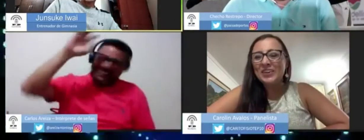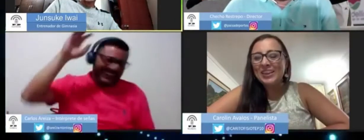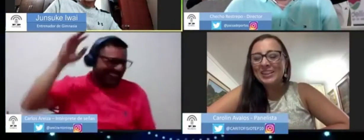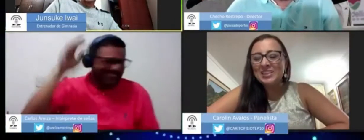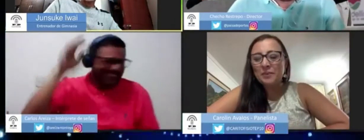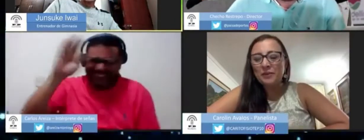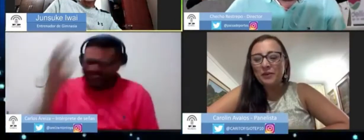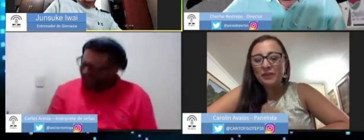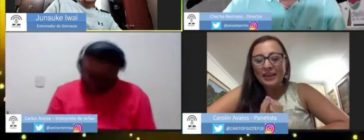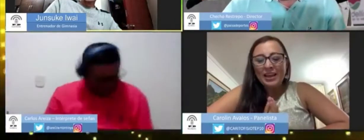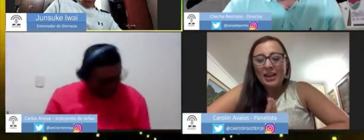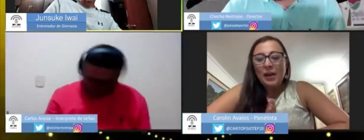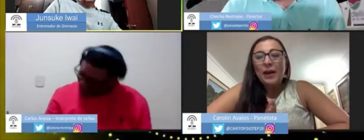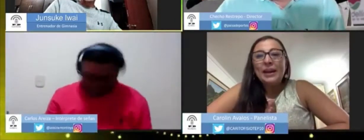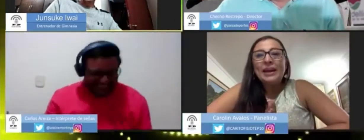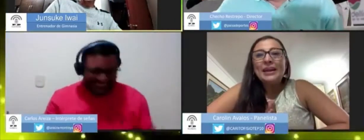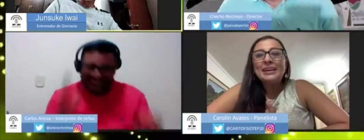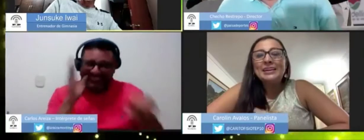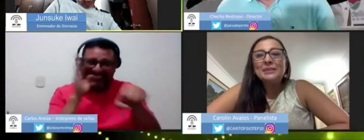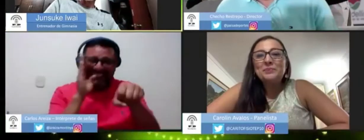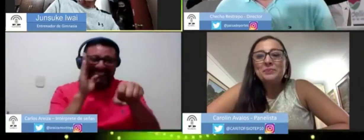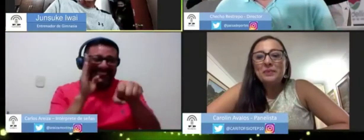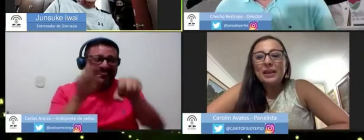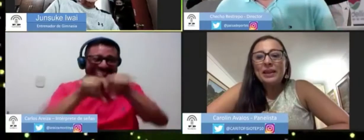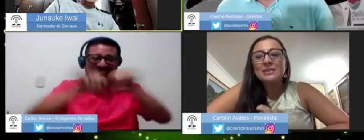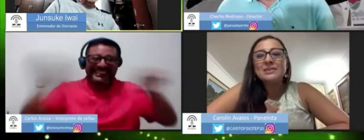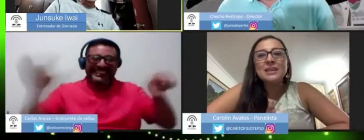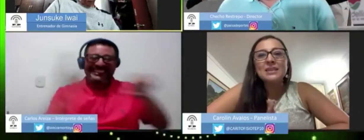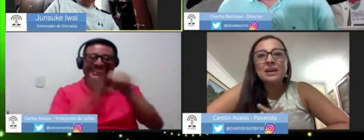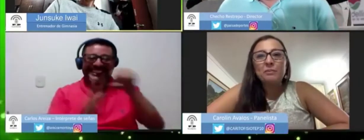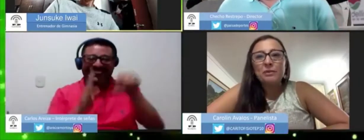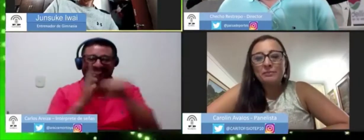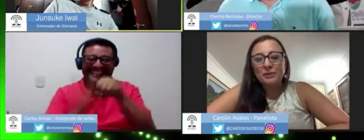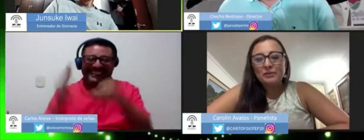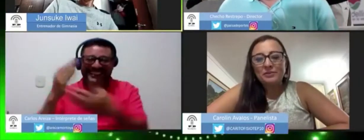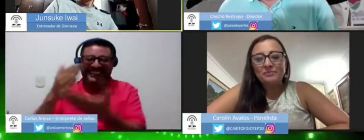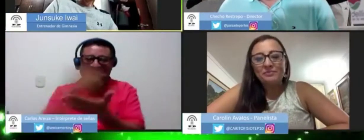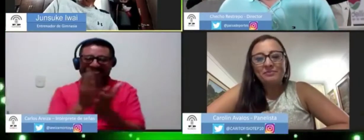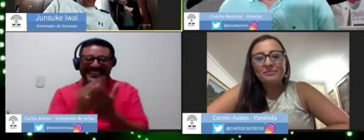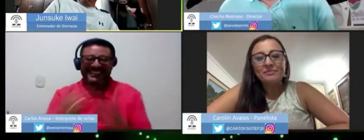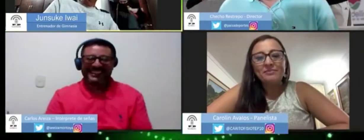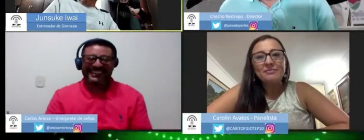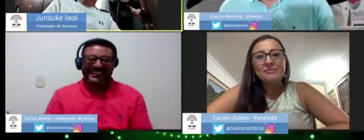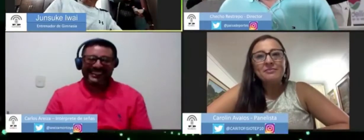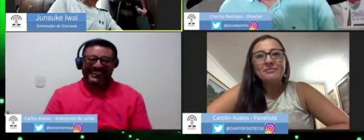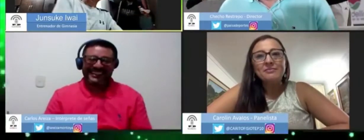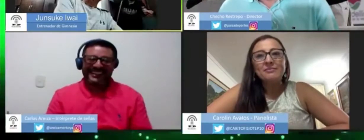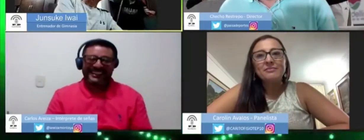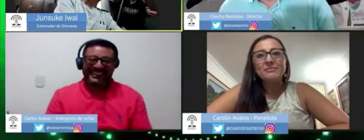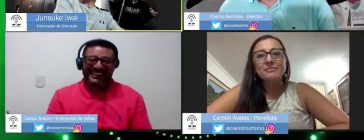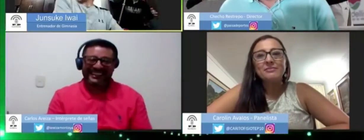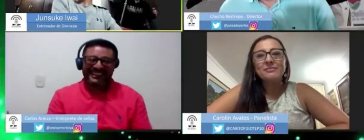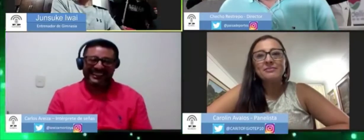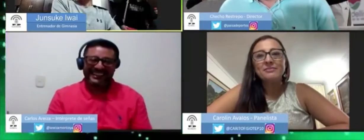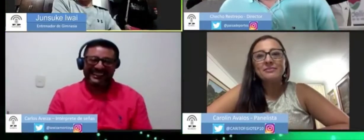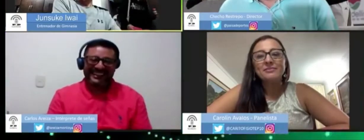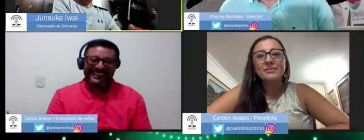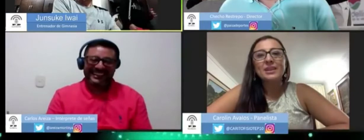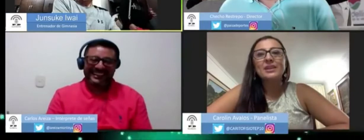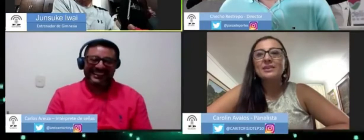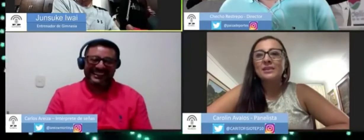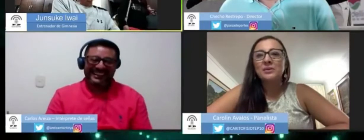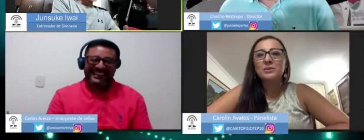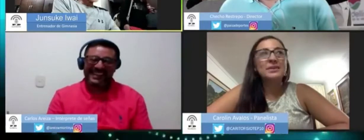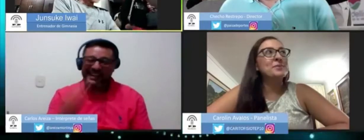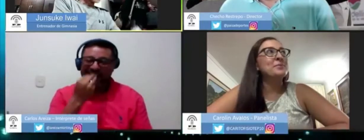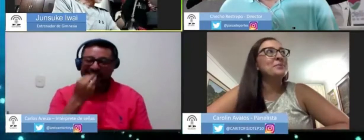Mejor dicho, profe. Sí. ¿Qué extraña en Japón, profe? Bueno, comida.